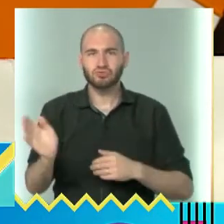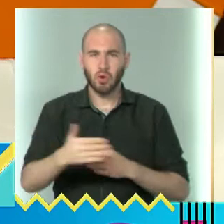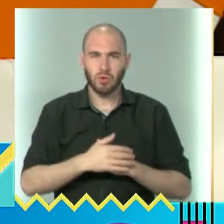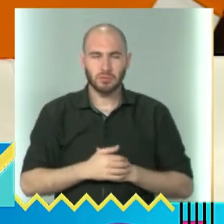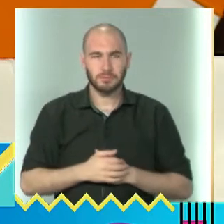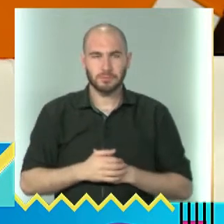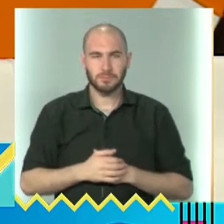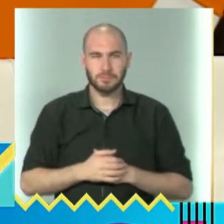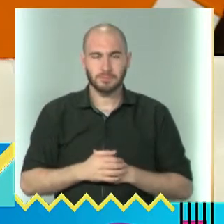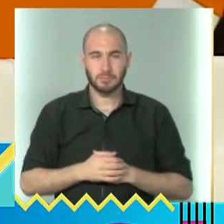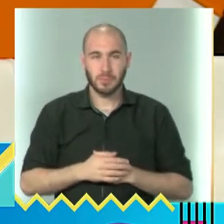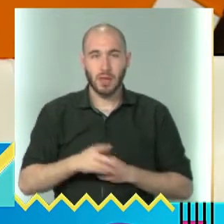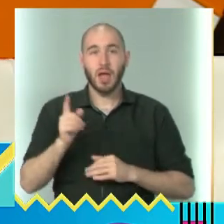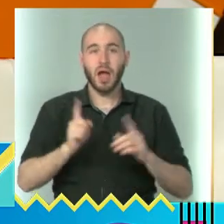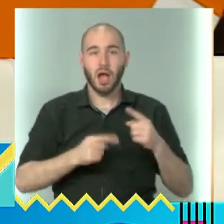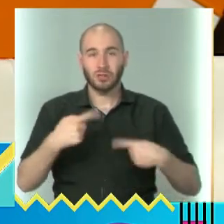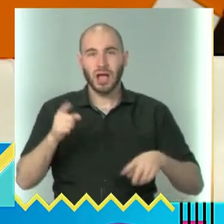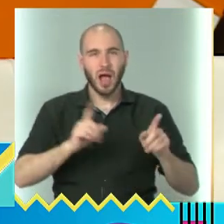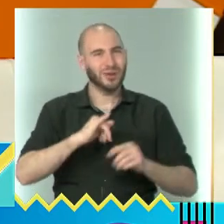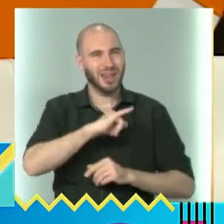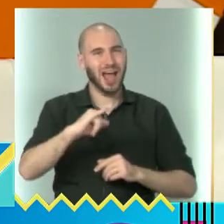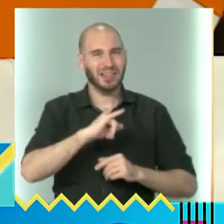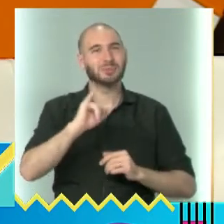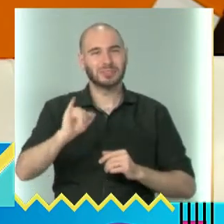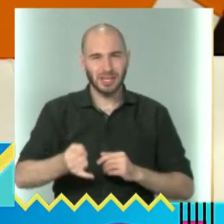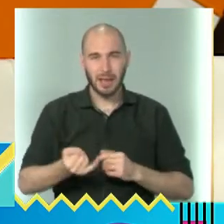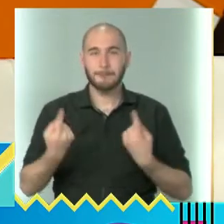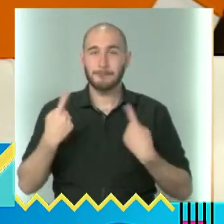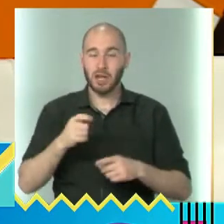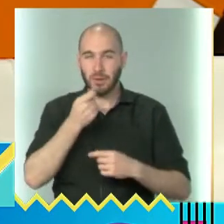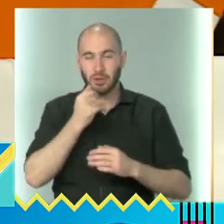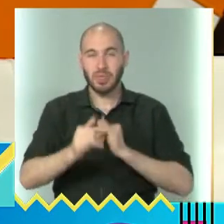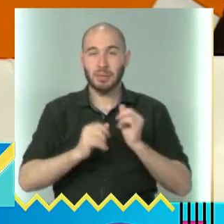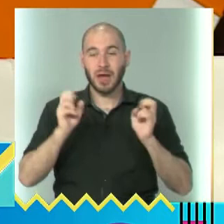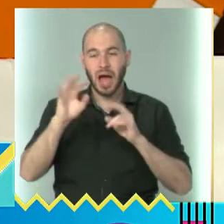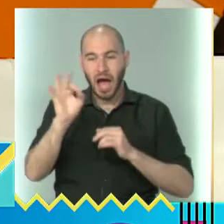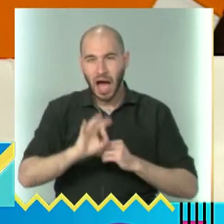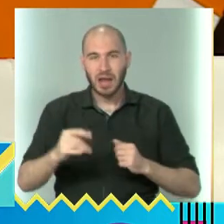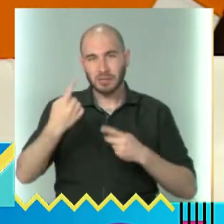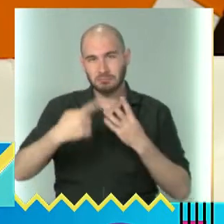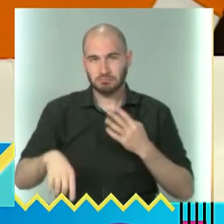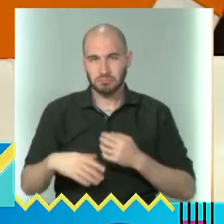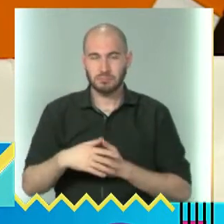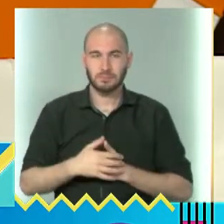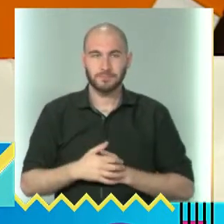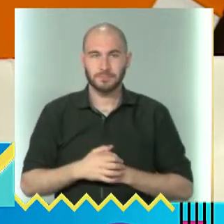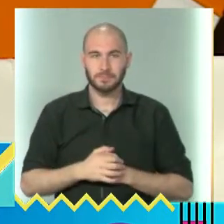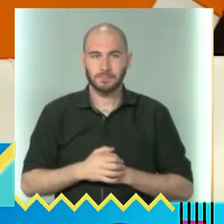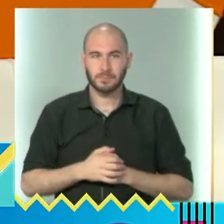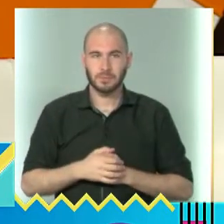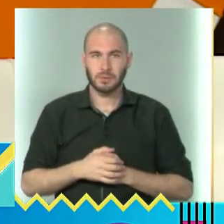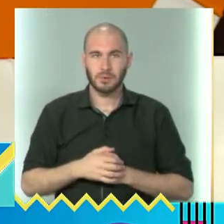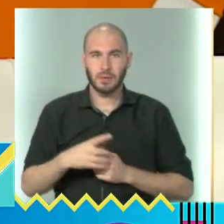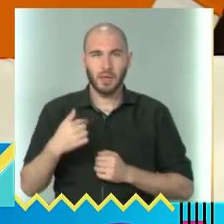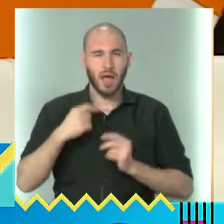paradigmas, donde sí en algunas cosas es negativo. Pero sí pienso que si hablamos de la parte artística y todo esto, para mí habría